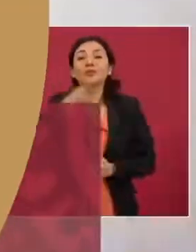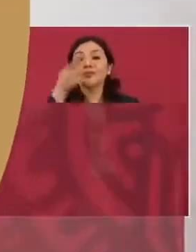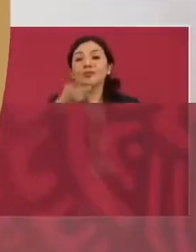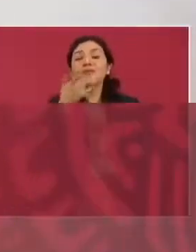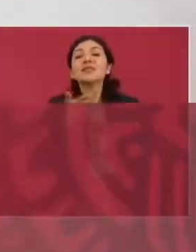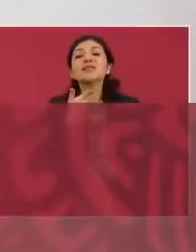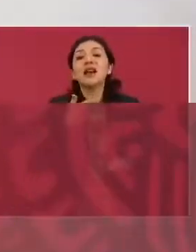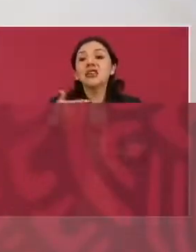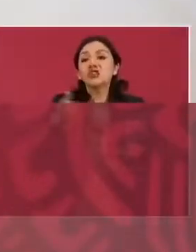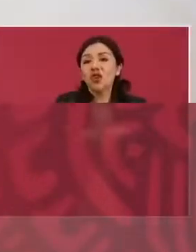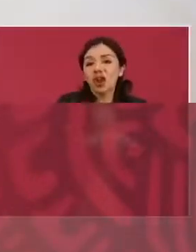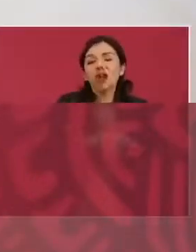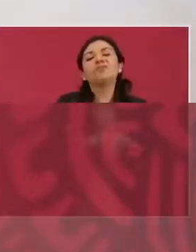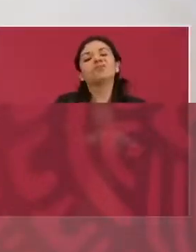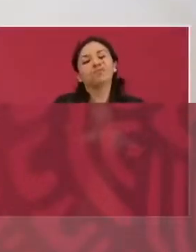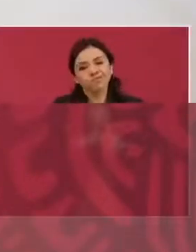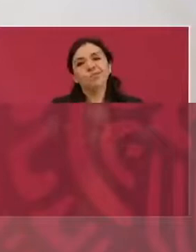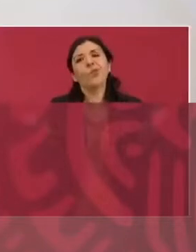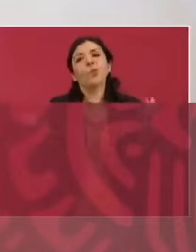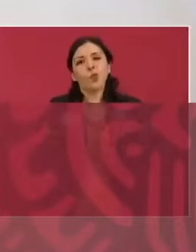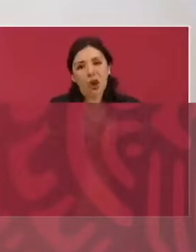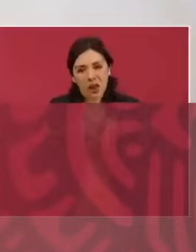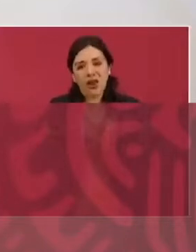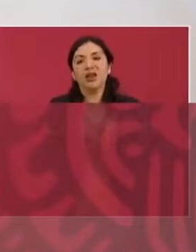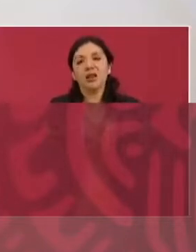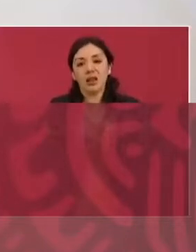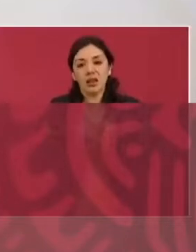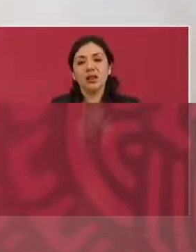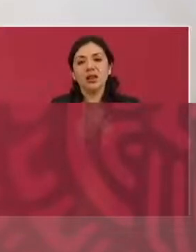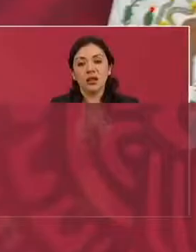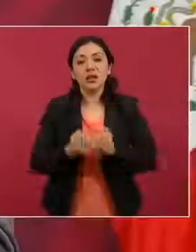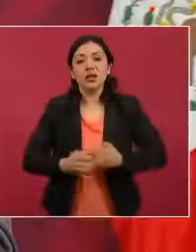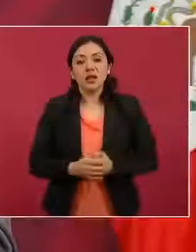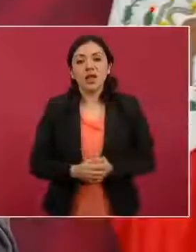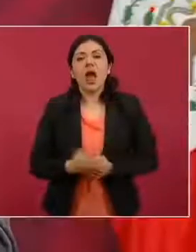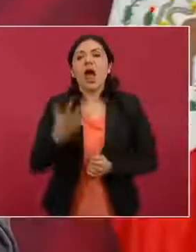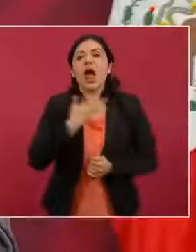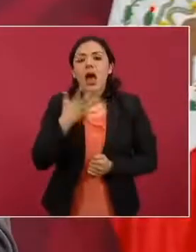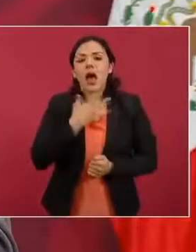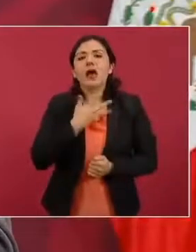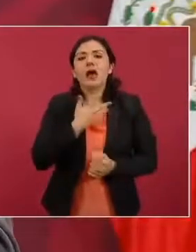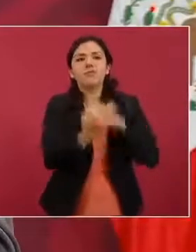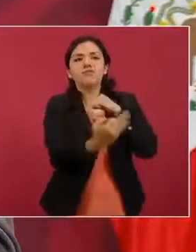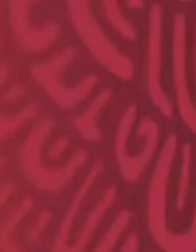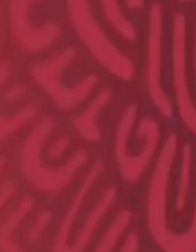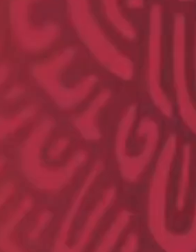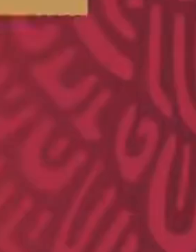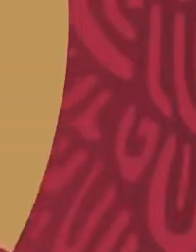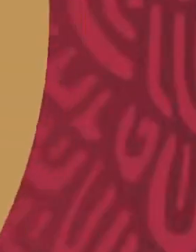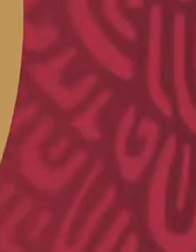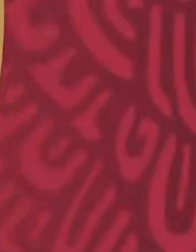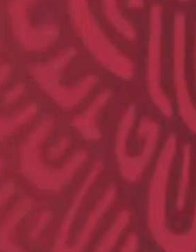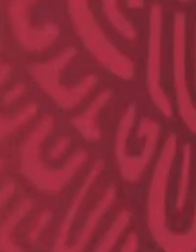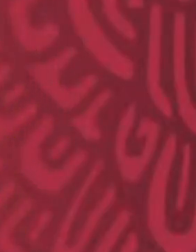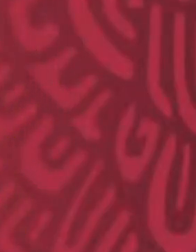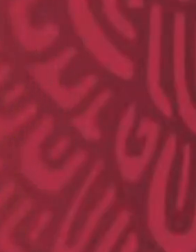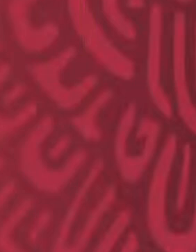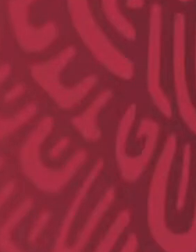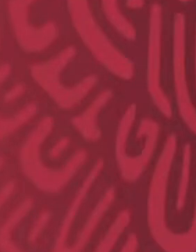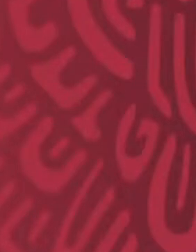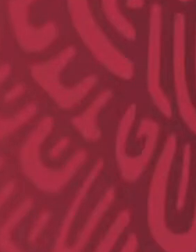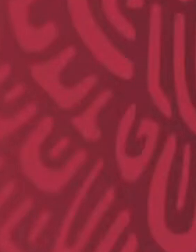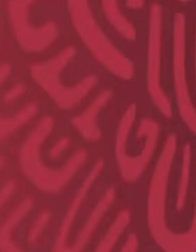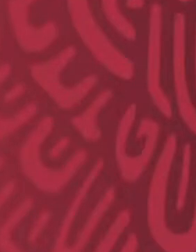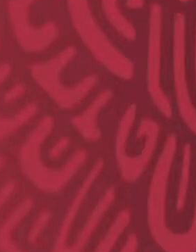El mandatario mexicano comentó que el gobierno está preparado ante el aumento de combustibles por el conflicto en